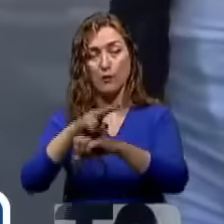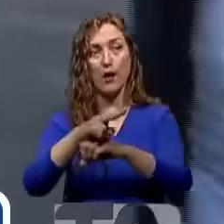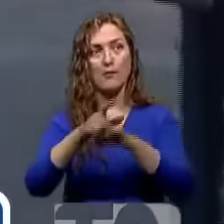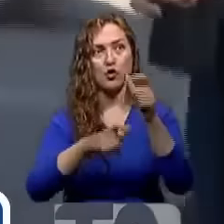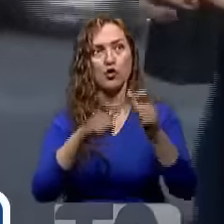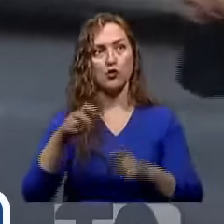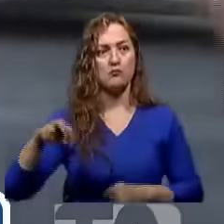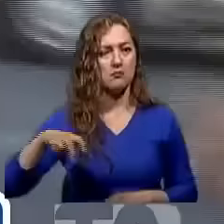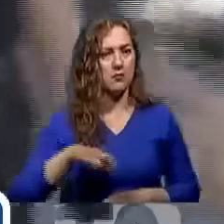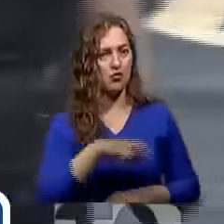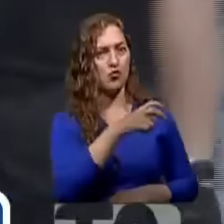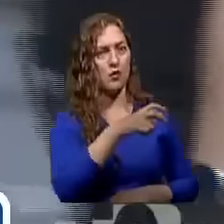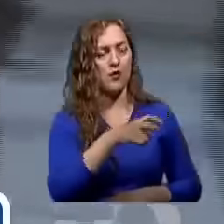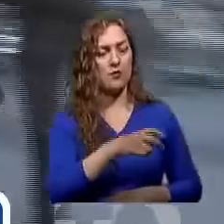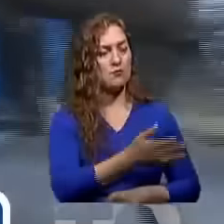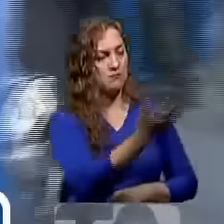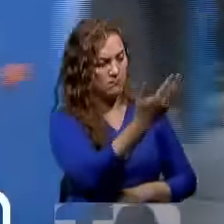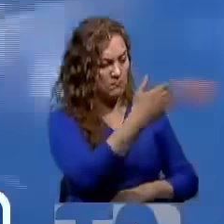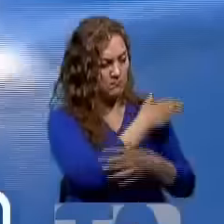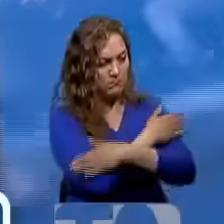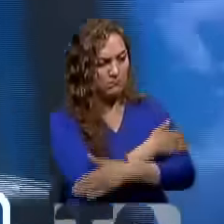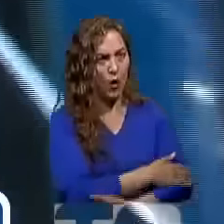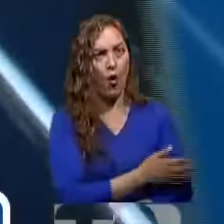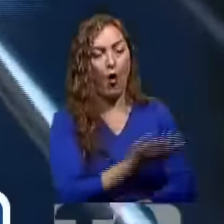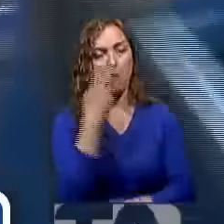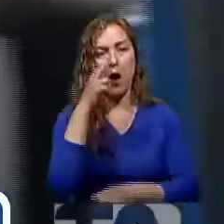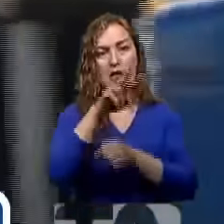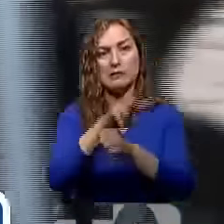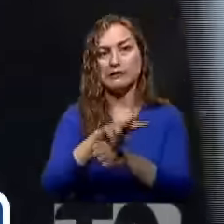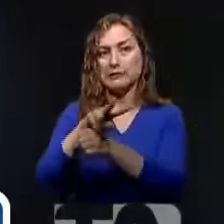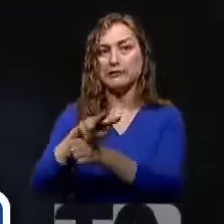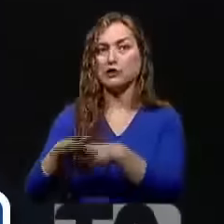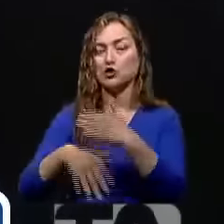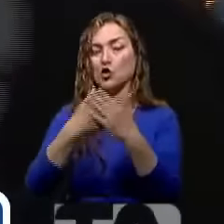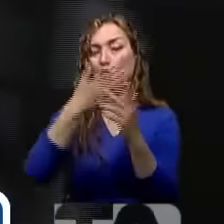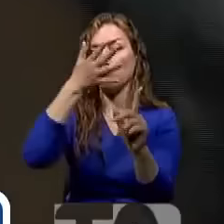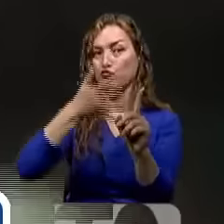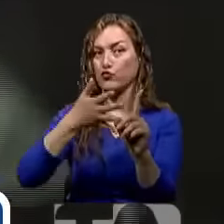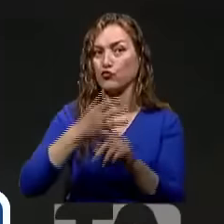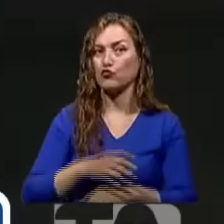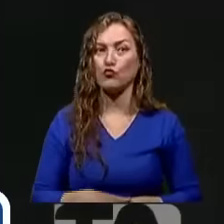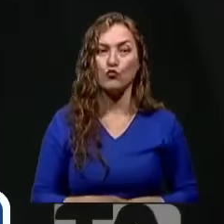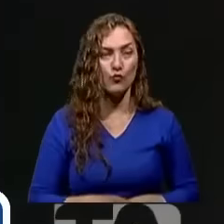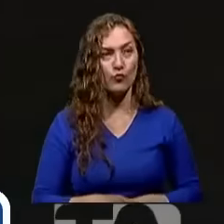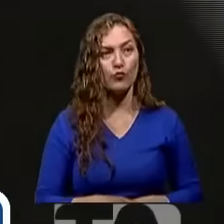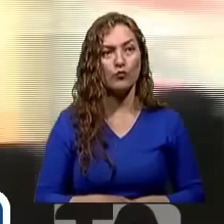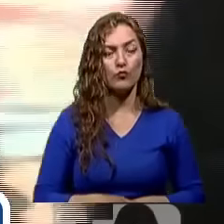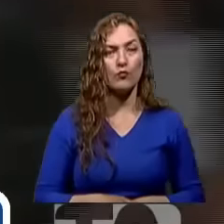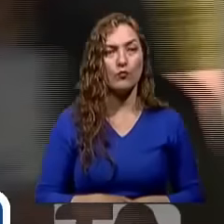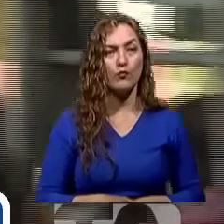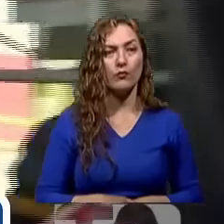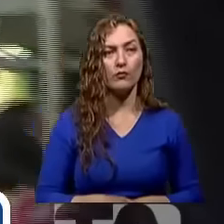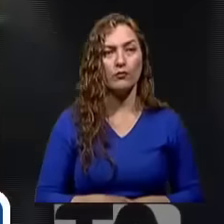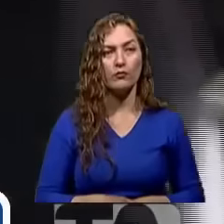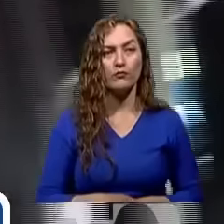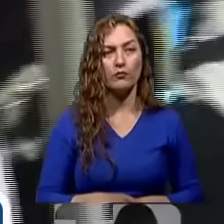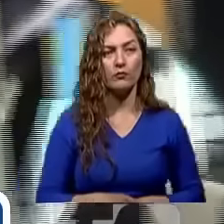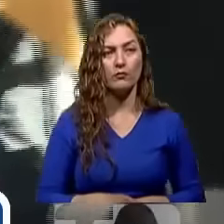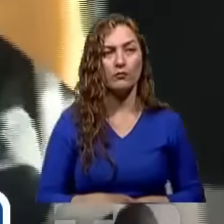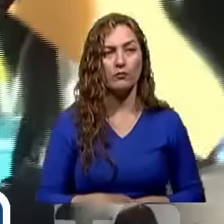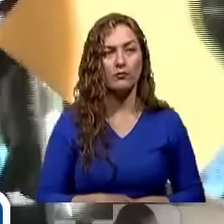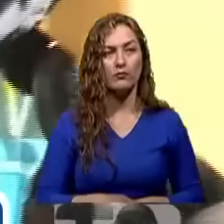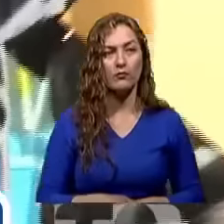pasajeros. En este momento van también, ya acaban de ver, acaban de subir los agentes de la Policía Nacional, van